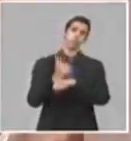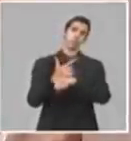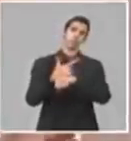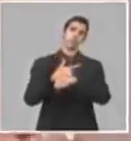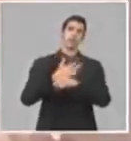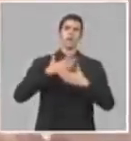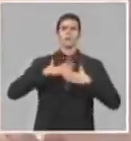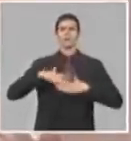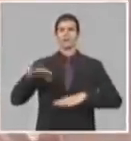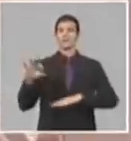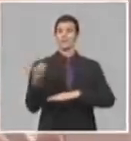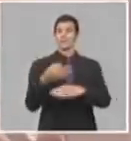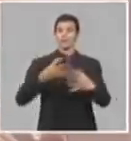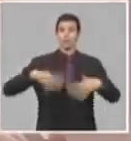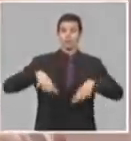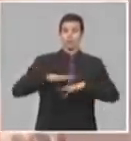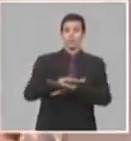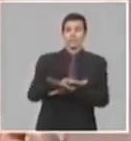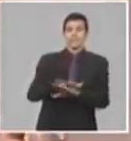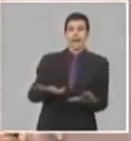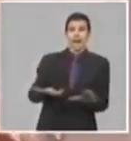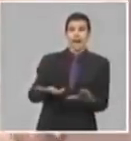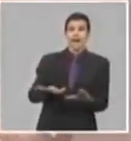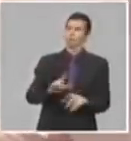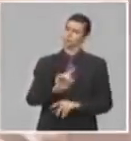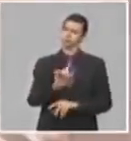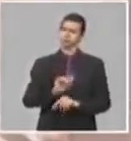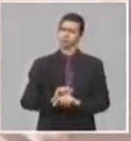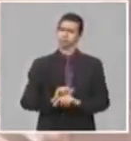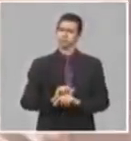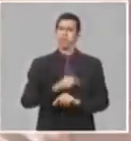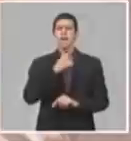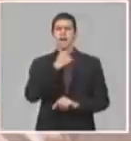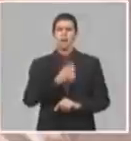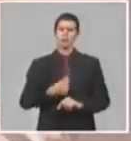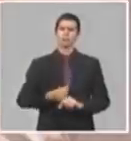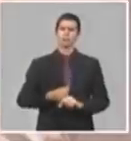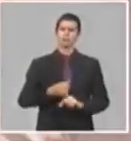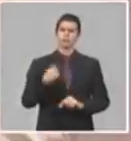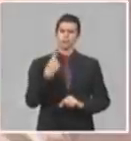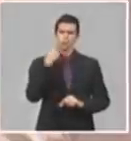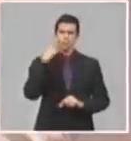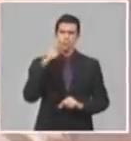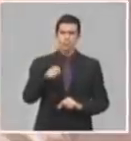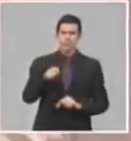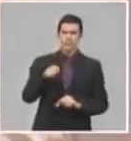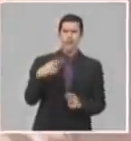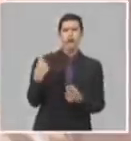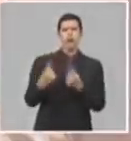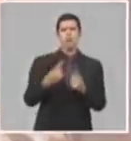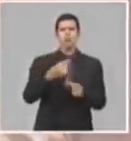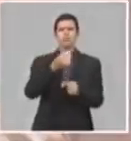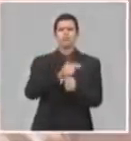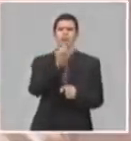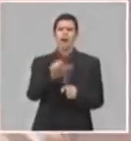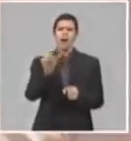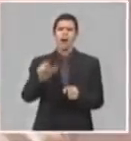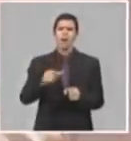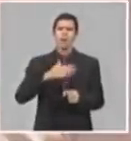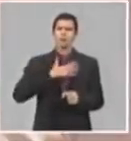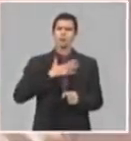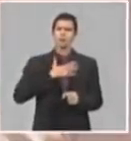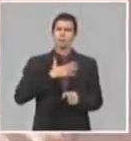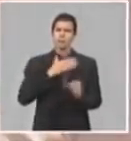cuenta propia, por ejemplo, que no tienen personalidad jurídica. La tendrán cuando tengamos